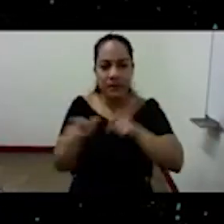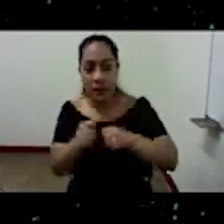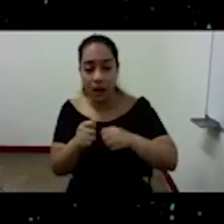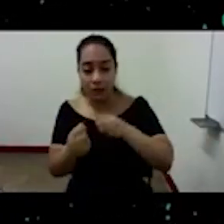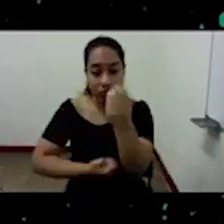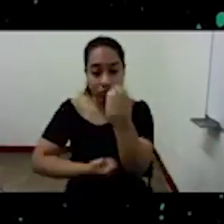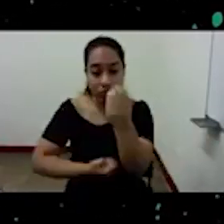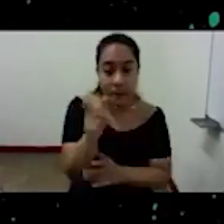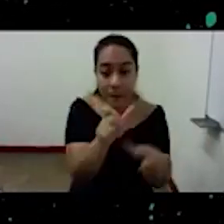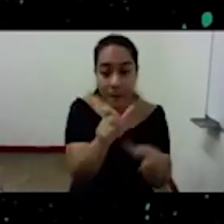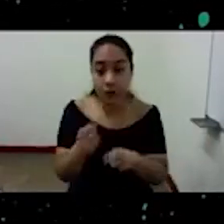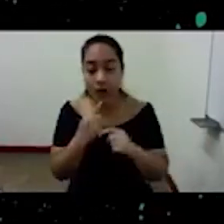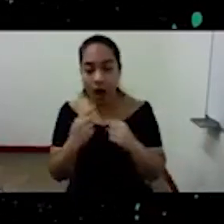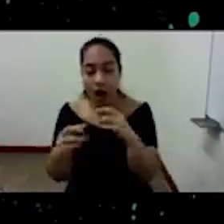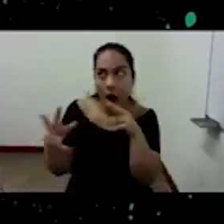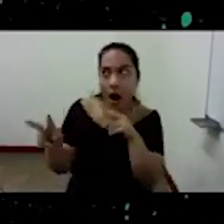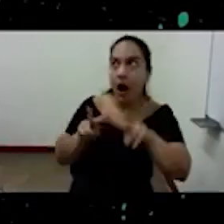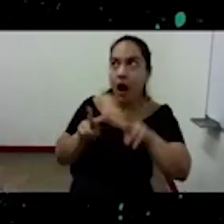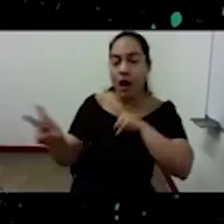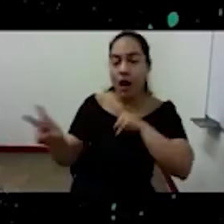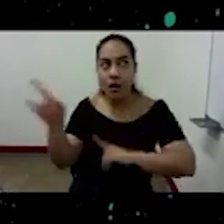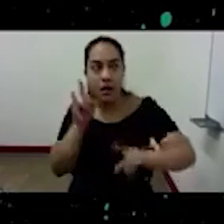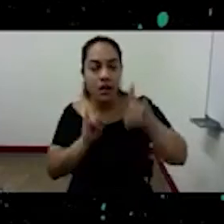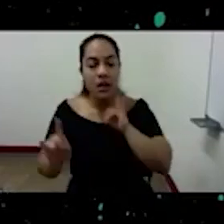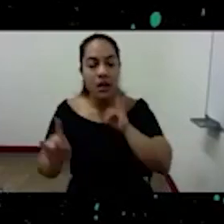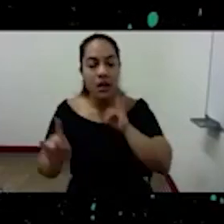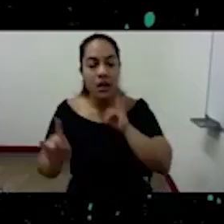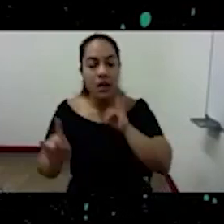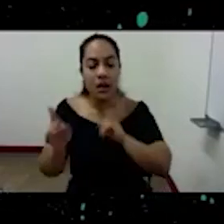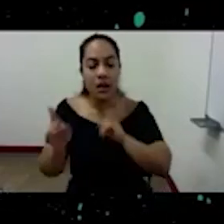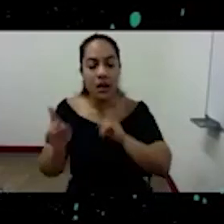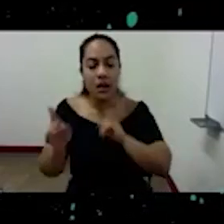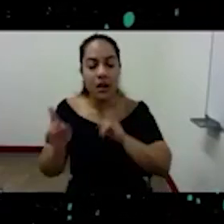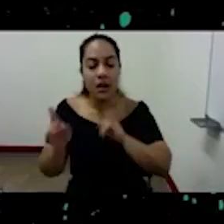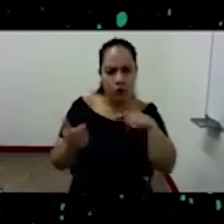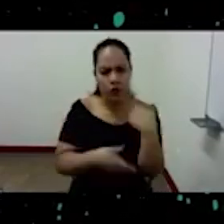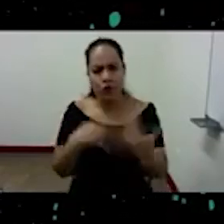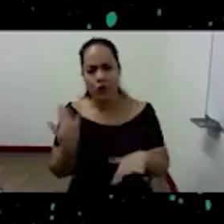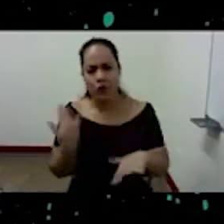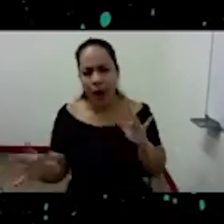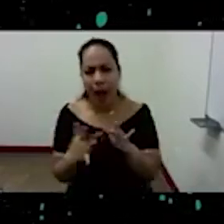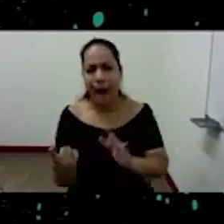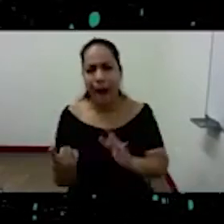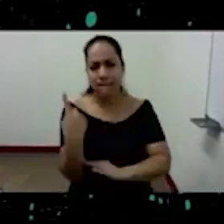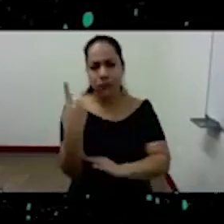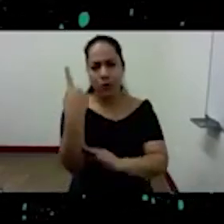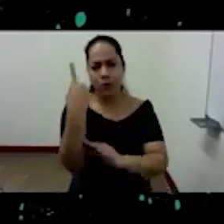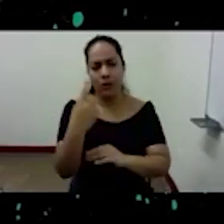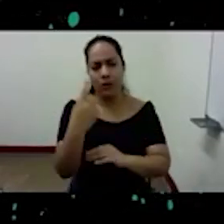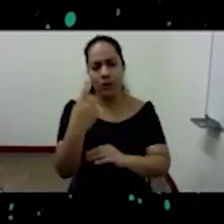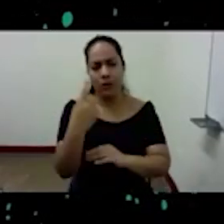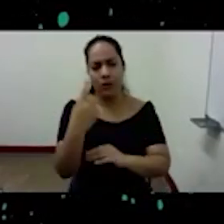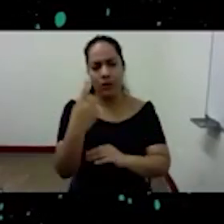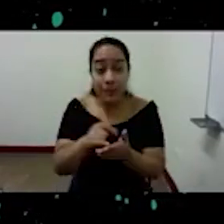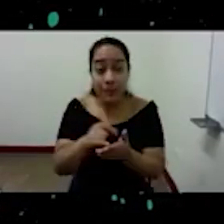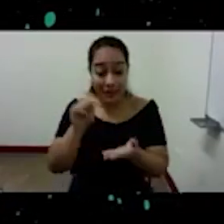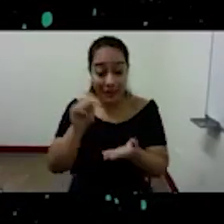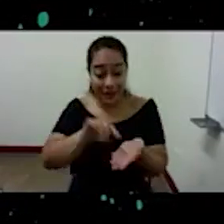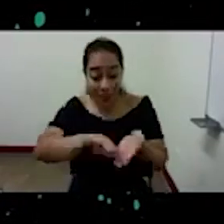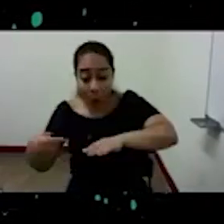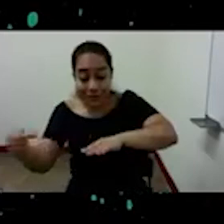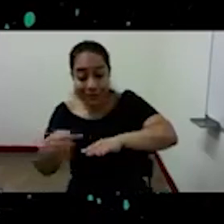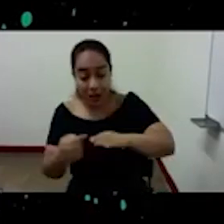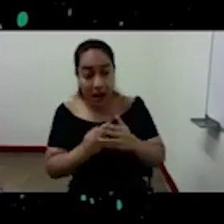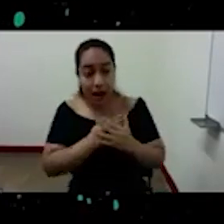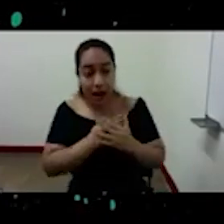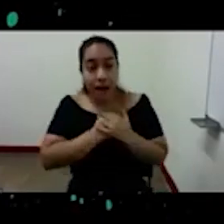en contraposición a la epopeya homérica exclusivamente apolínea. Pero es la muerte de la tragedia lo que